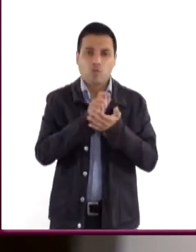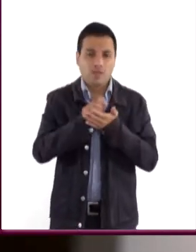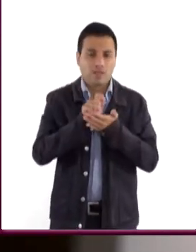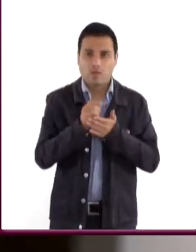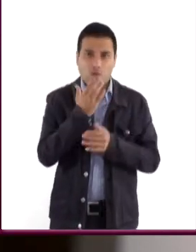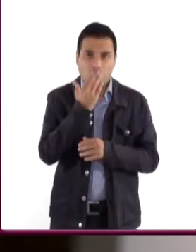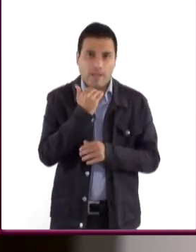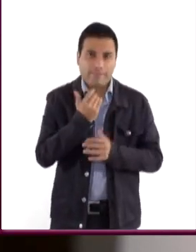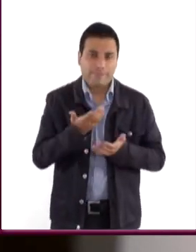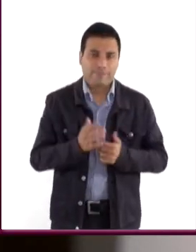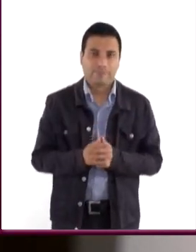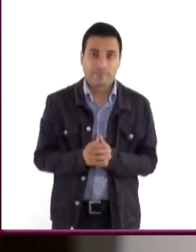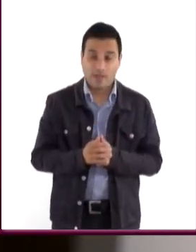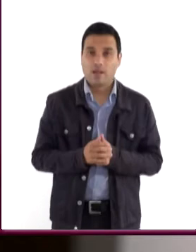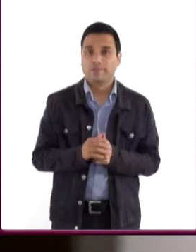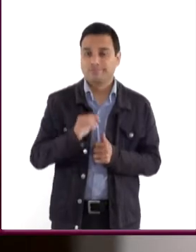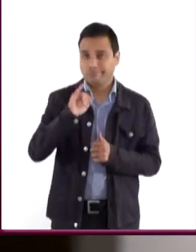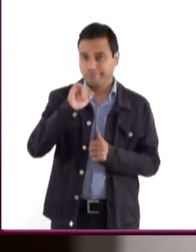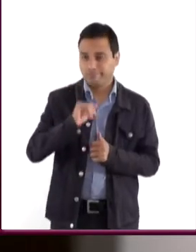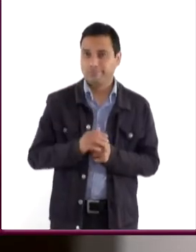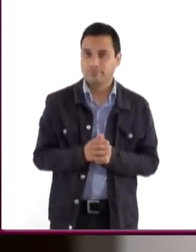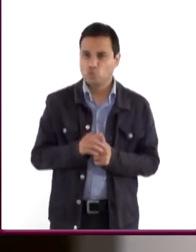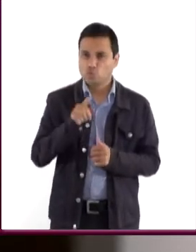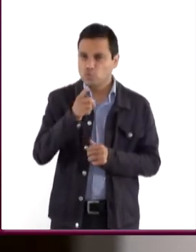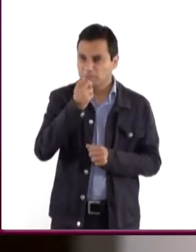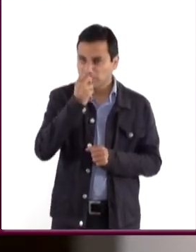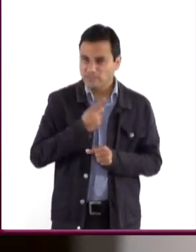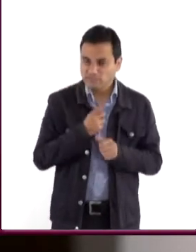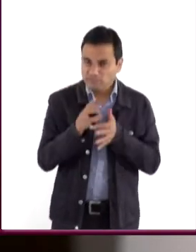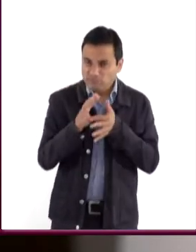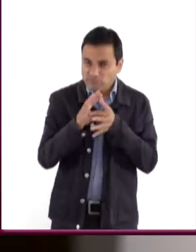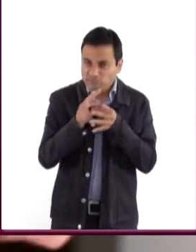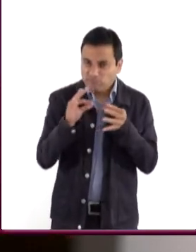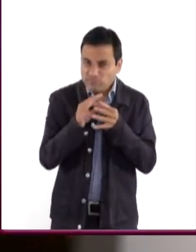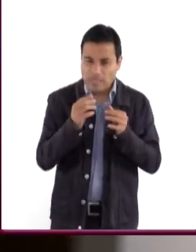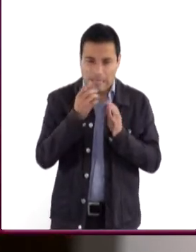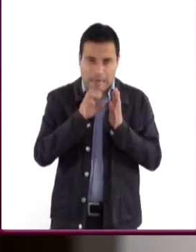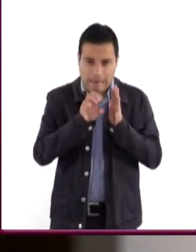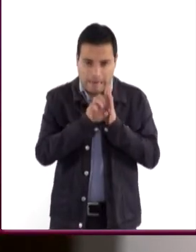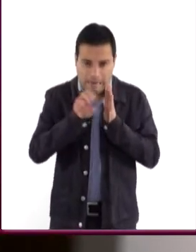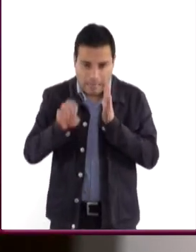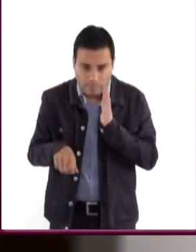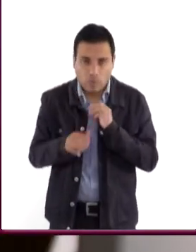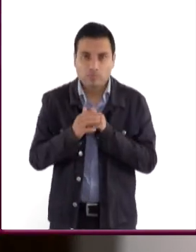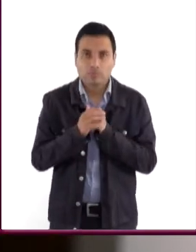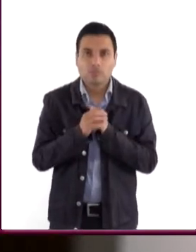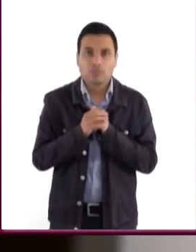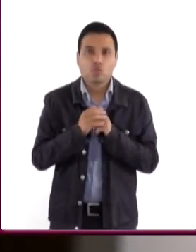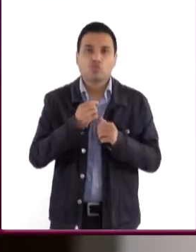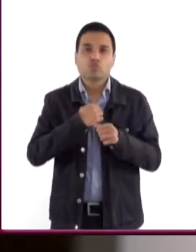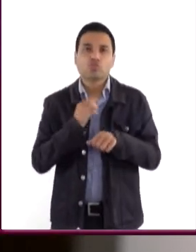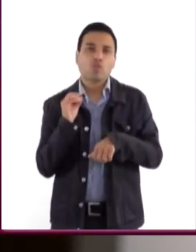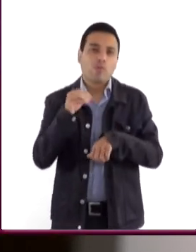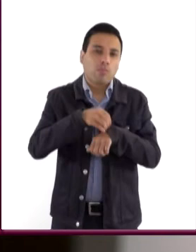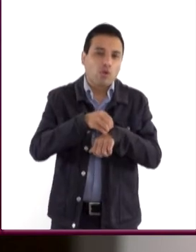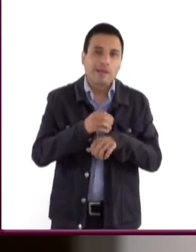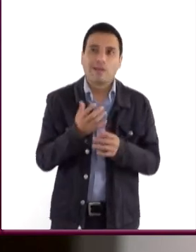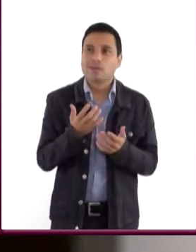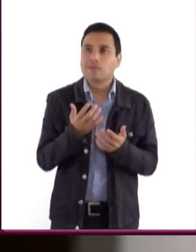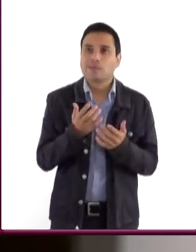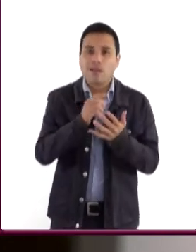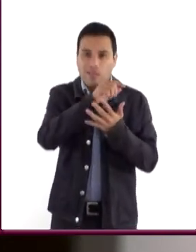cierto tipo. Claro, entonces lo que me estás tratando de decir quizá es que si yo le agrego como variables